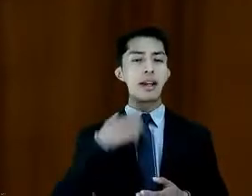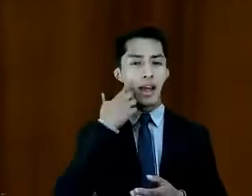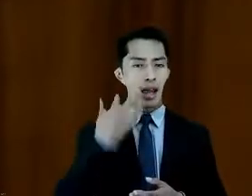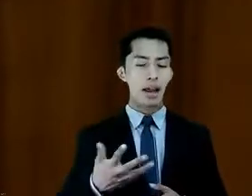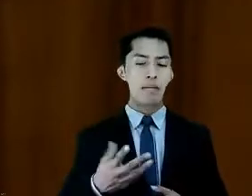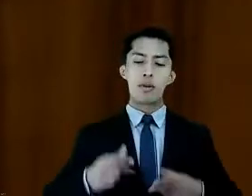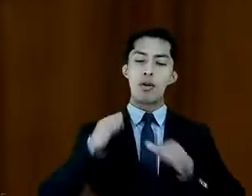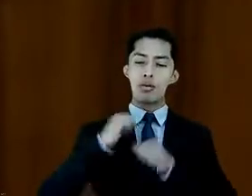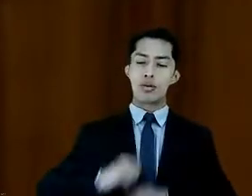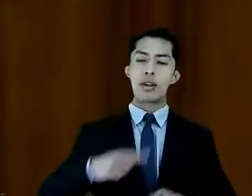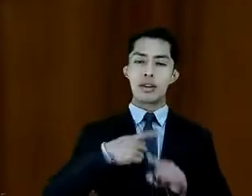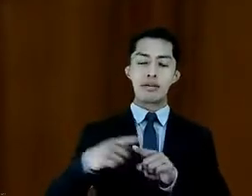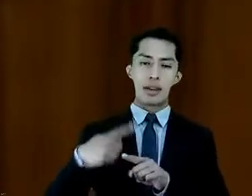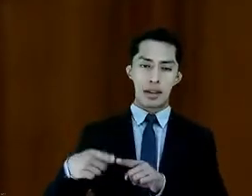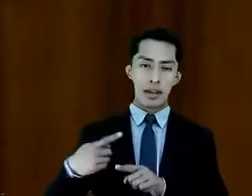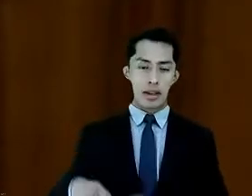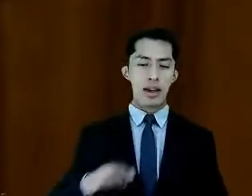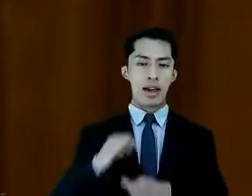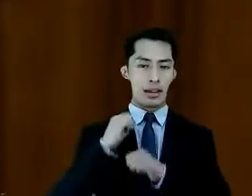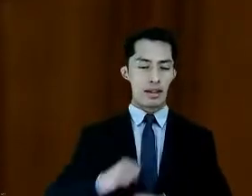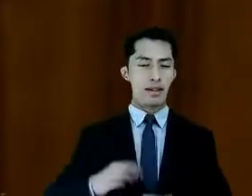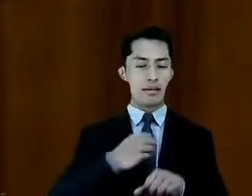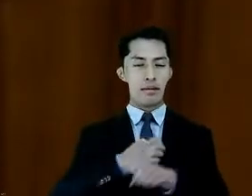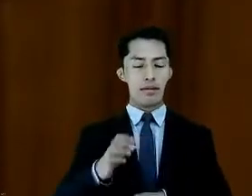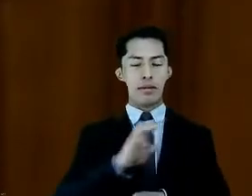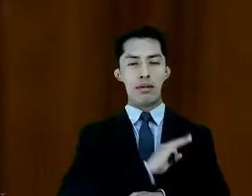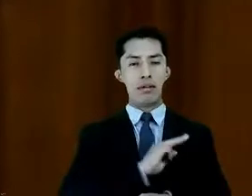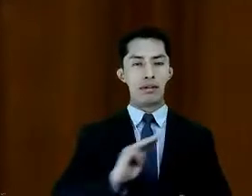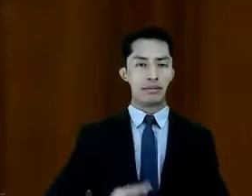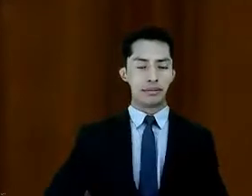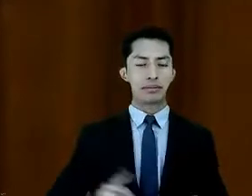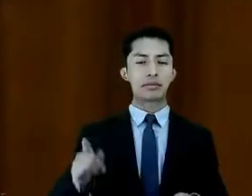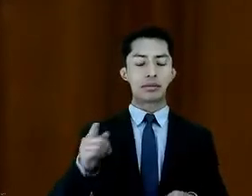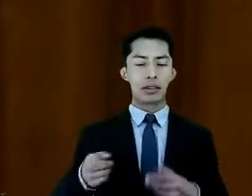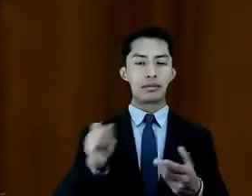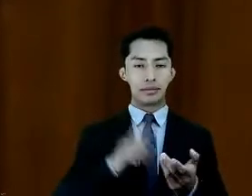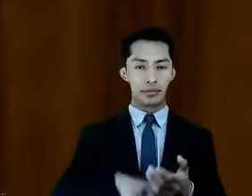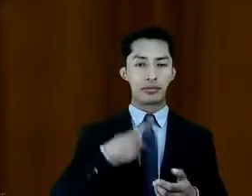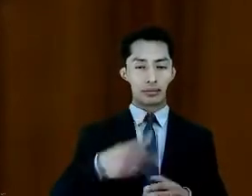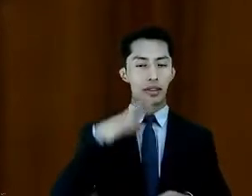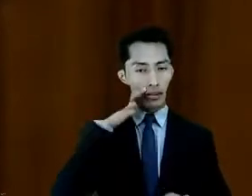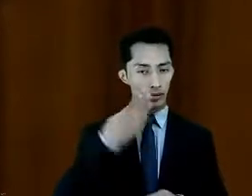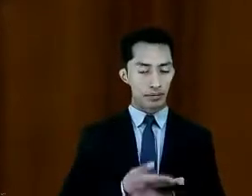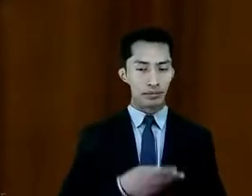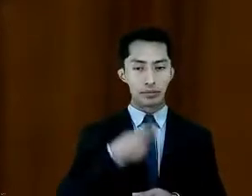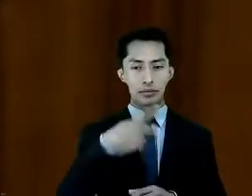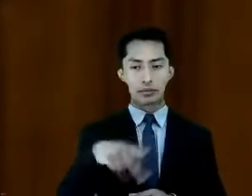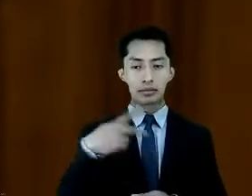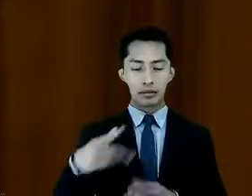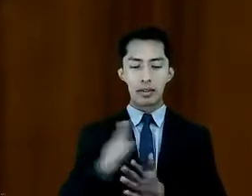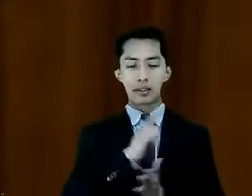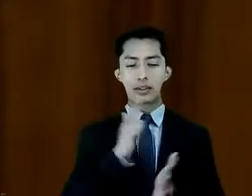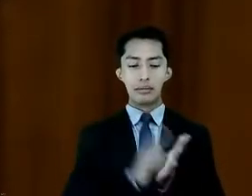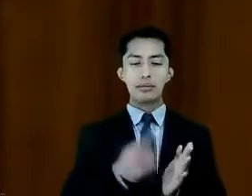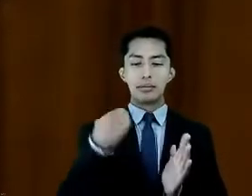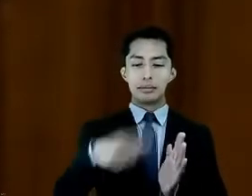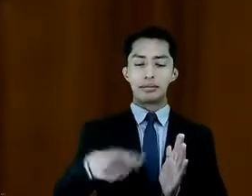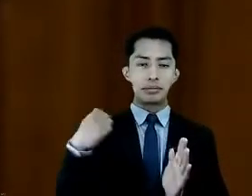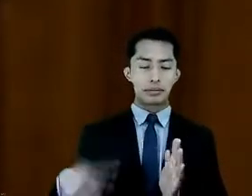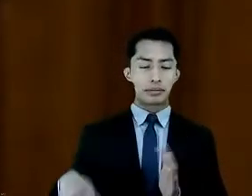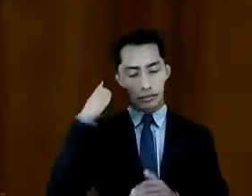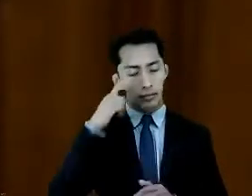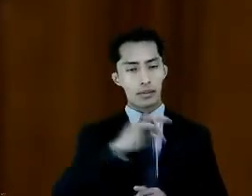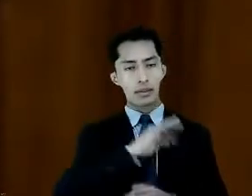las autoridades estatales y municipales, dentro de las obligaciones que les marca la ley para